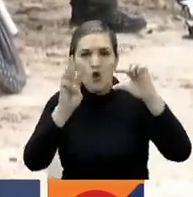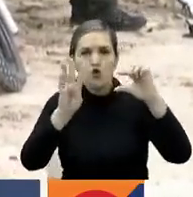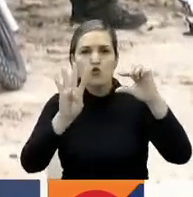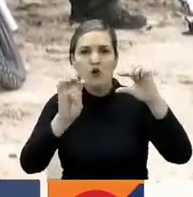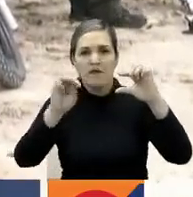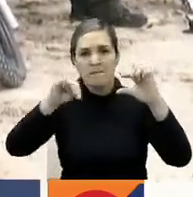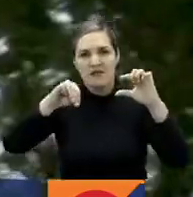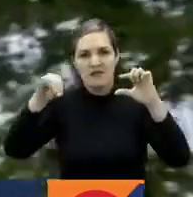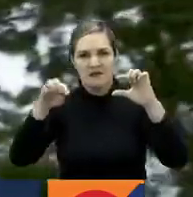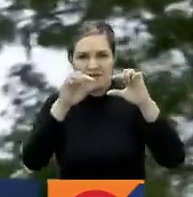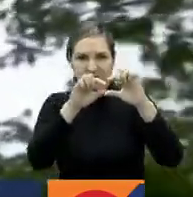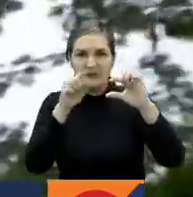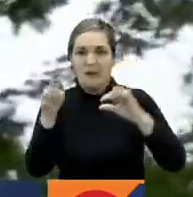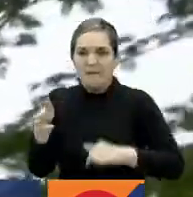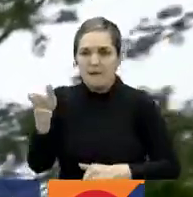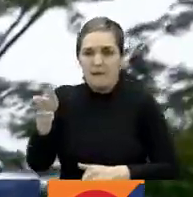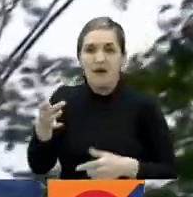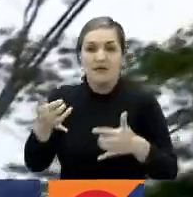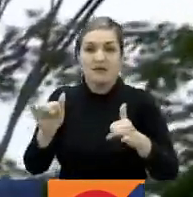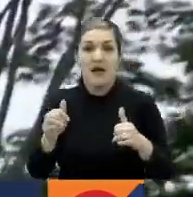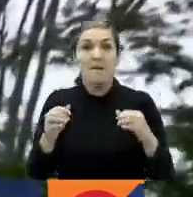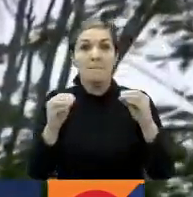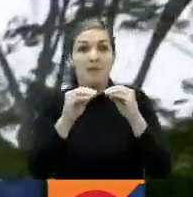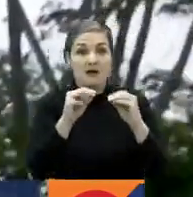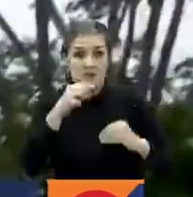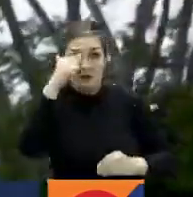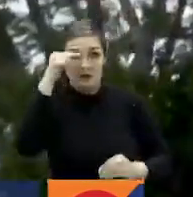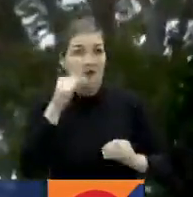de los puestos de control en Cartagena, las autoridades ampliaron la búsqueda de los responsables a otras ciudades.